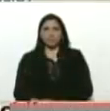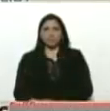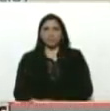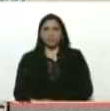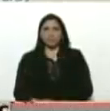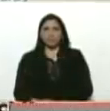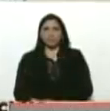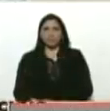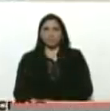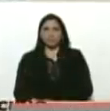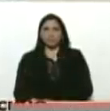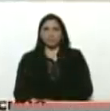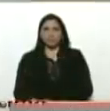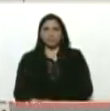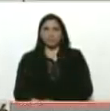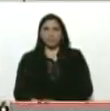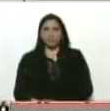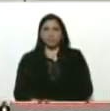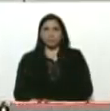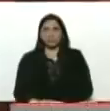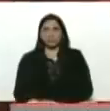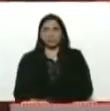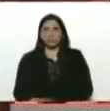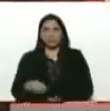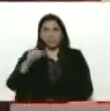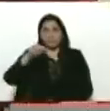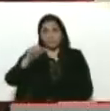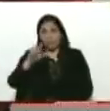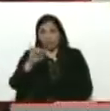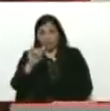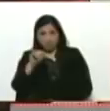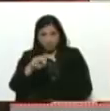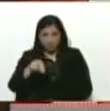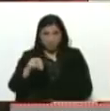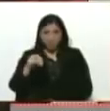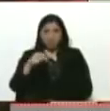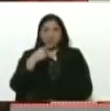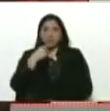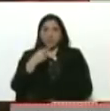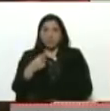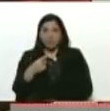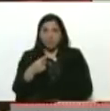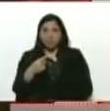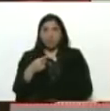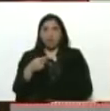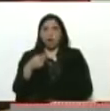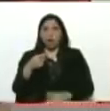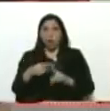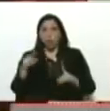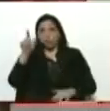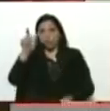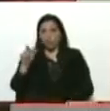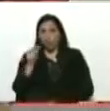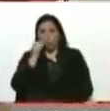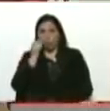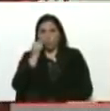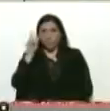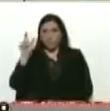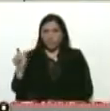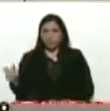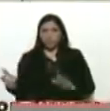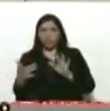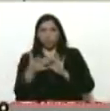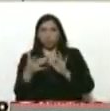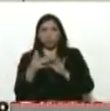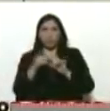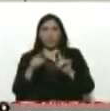y un grupo de oficiales. Marín Chaparro dice que Rodríguez Torres fue la persona que lo contactó a él para este movimiento.